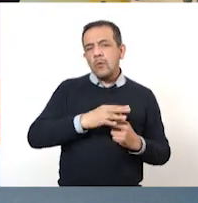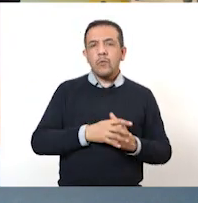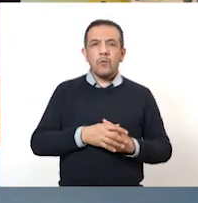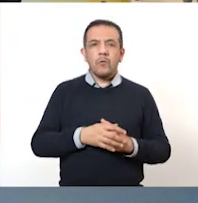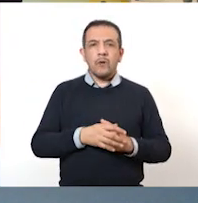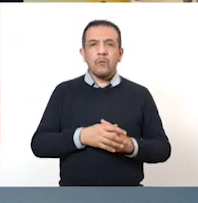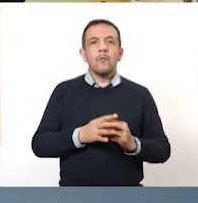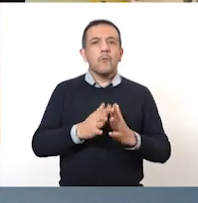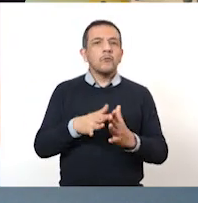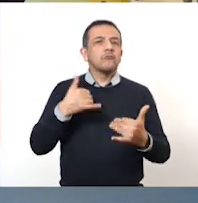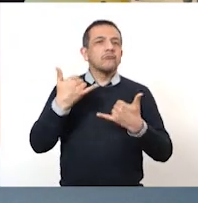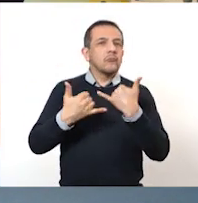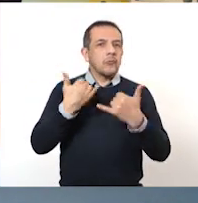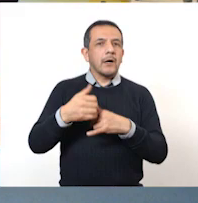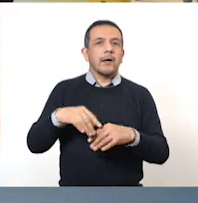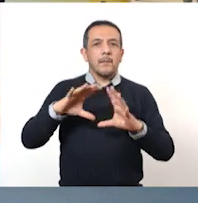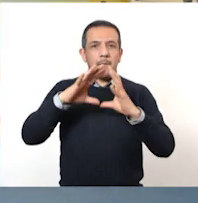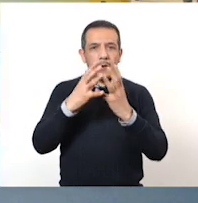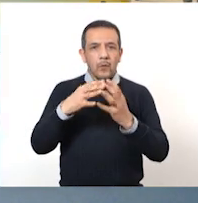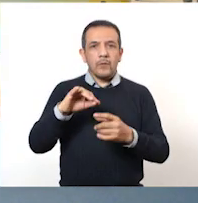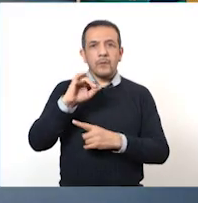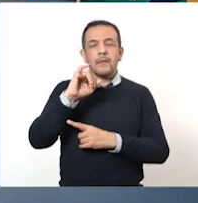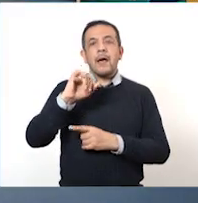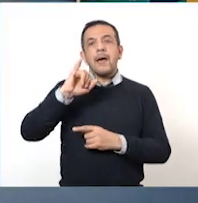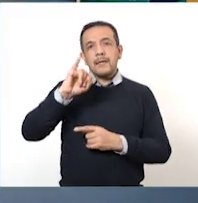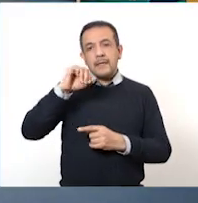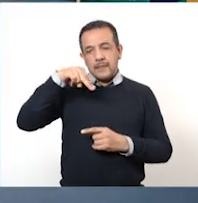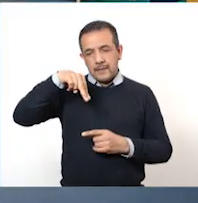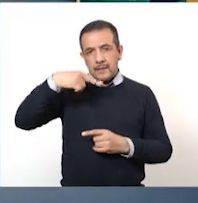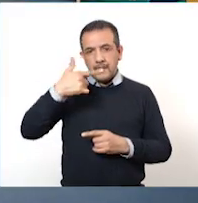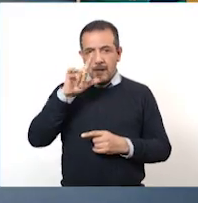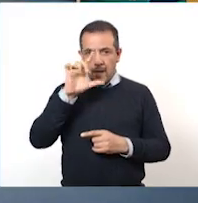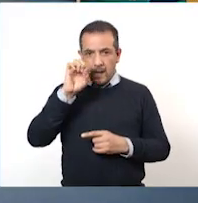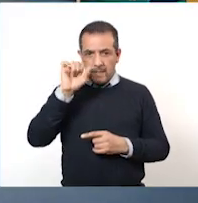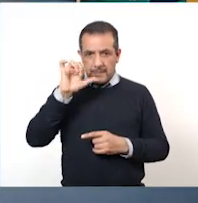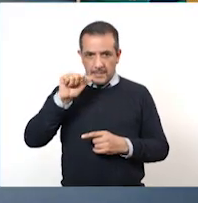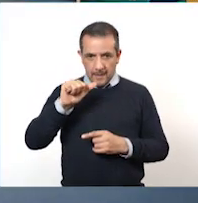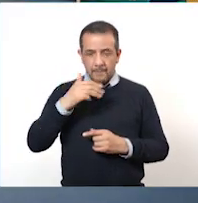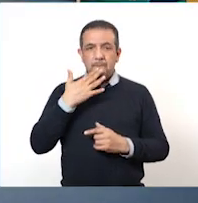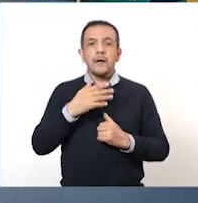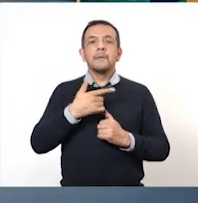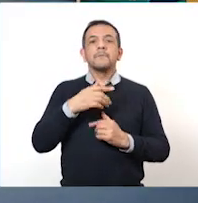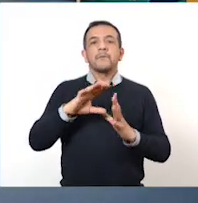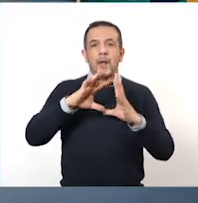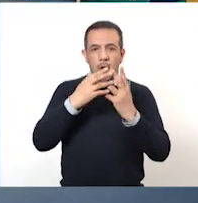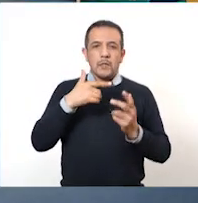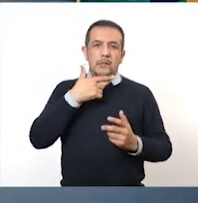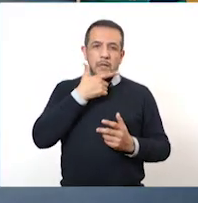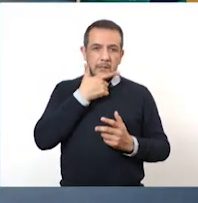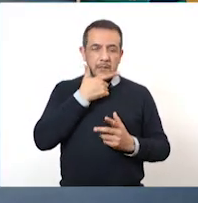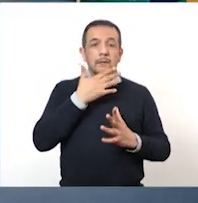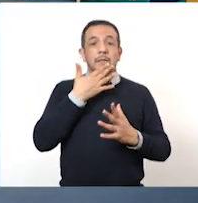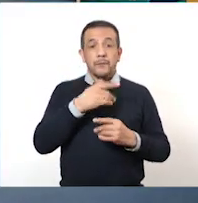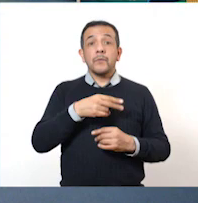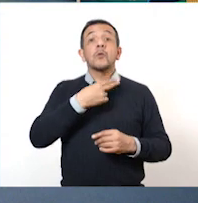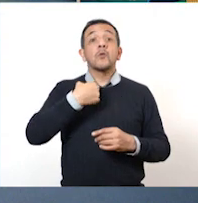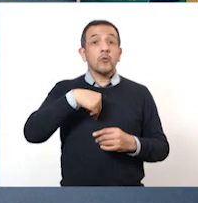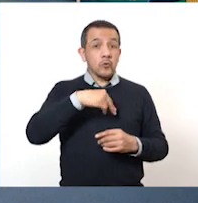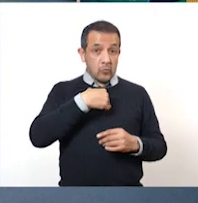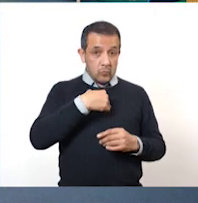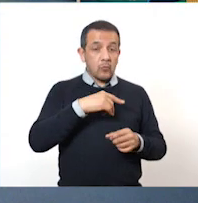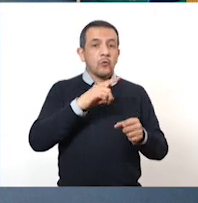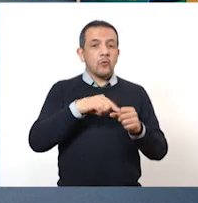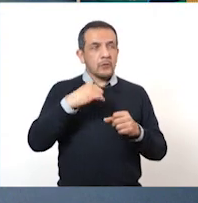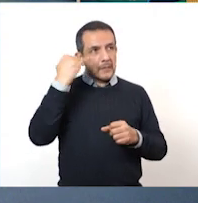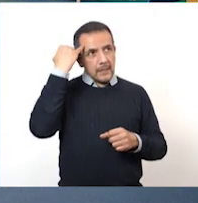se llama pelota inglesa. ¿Cómo muy es? Muy bien. Vamos a ver. Vamos a ponerle un